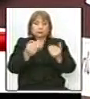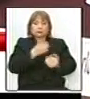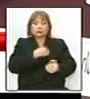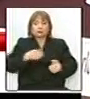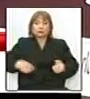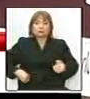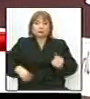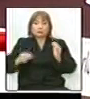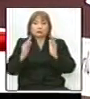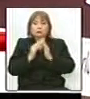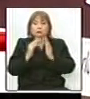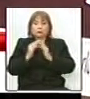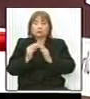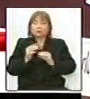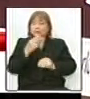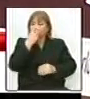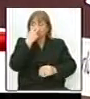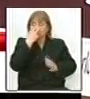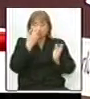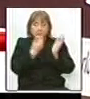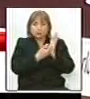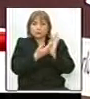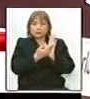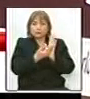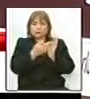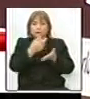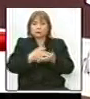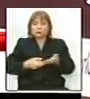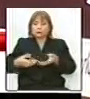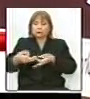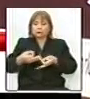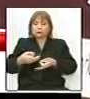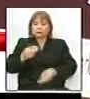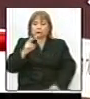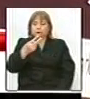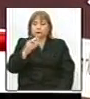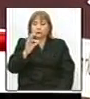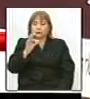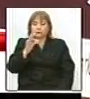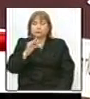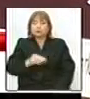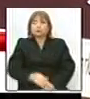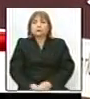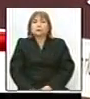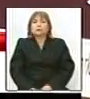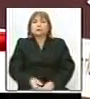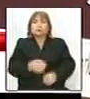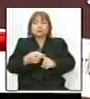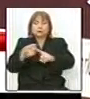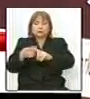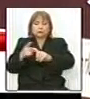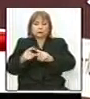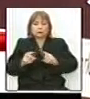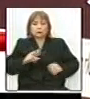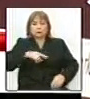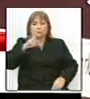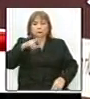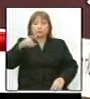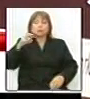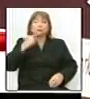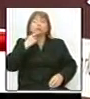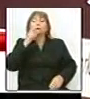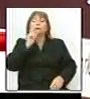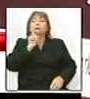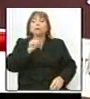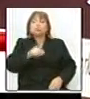Vivienda, veo acá la asignación del presupuesto 2019 a las diferentes regiones. Se